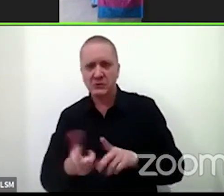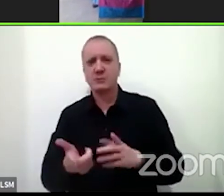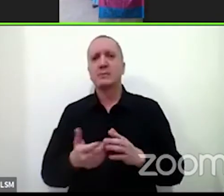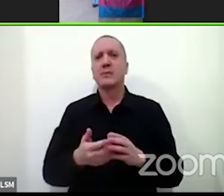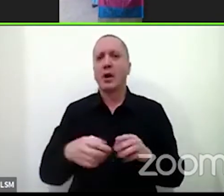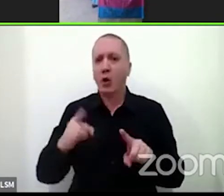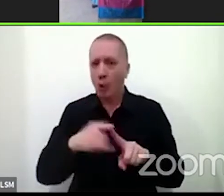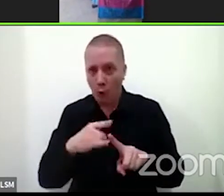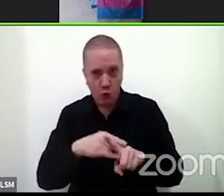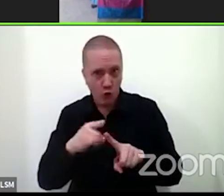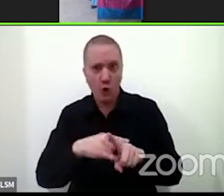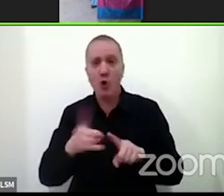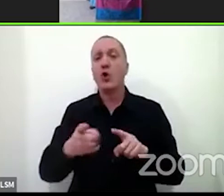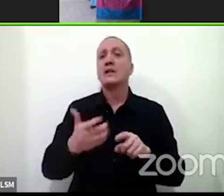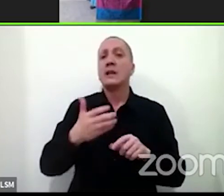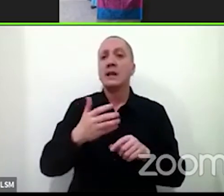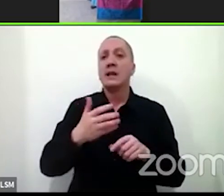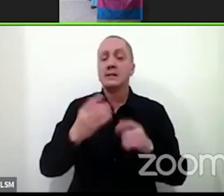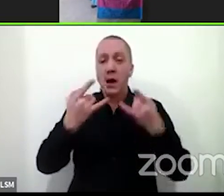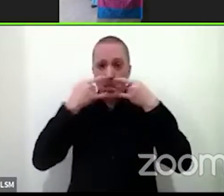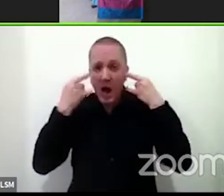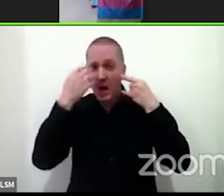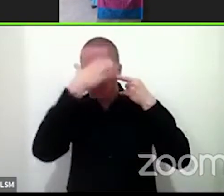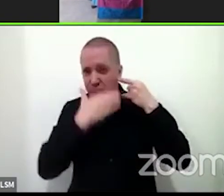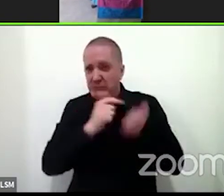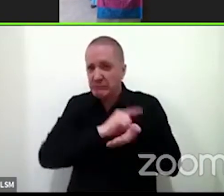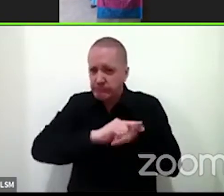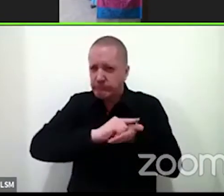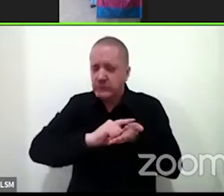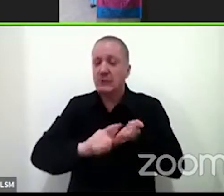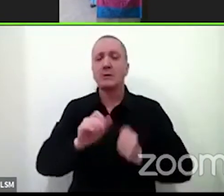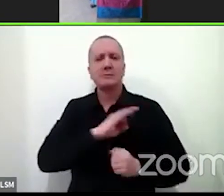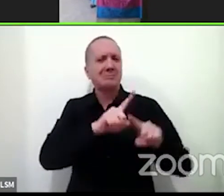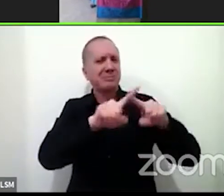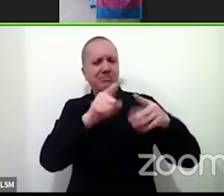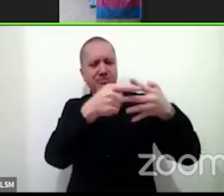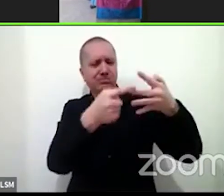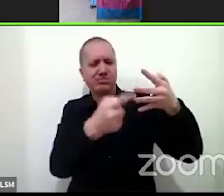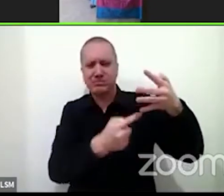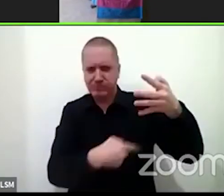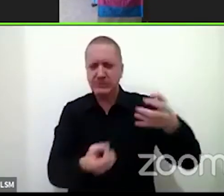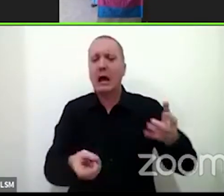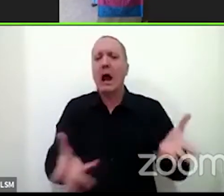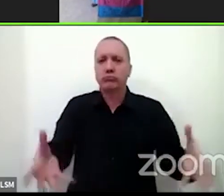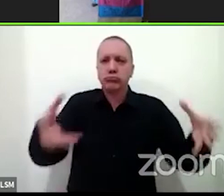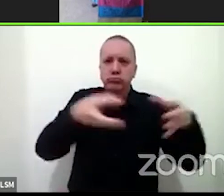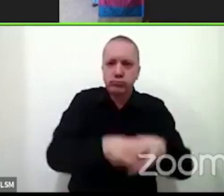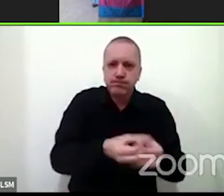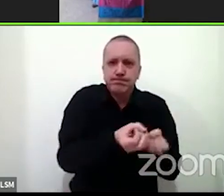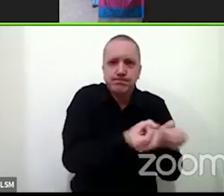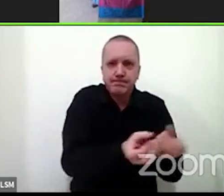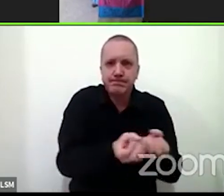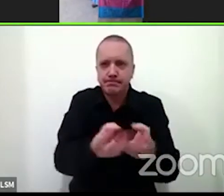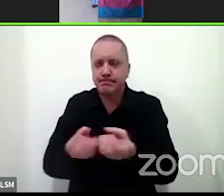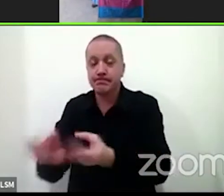condones, máscaras lavables, etcétera. Estamos ayudando a llenar